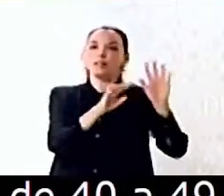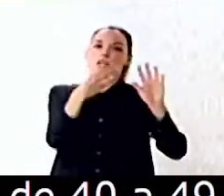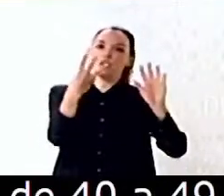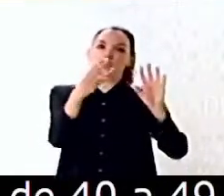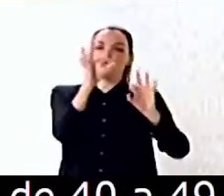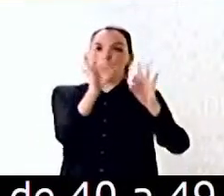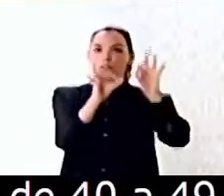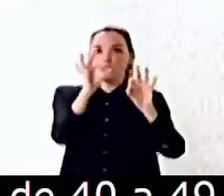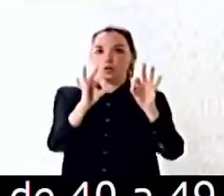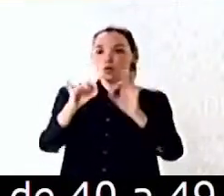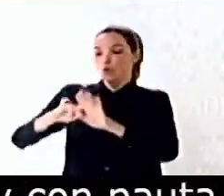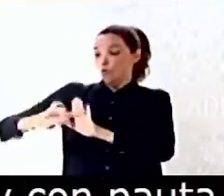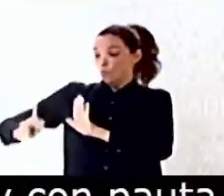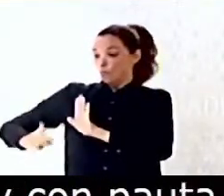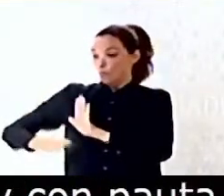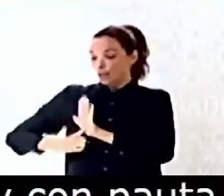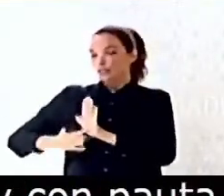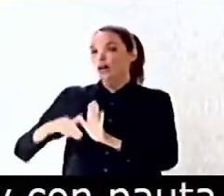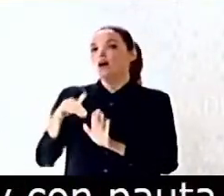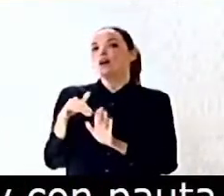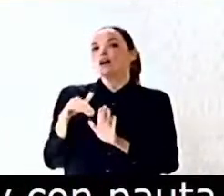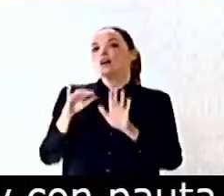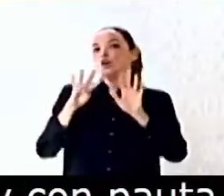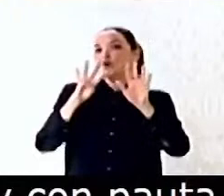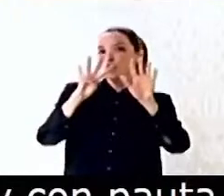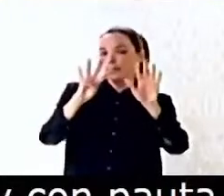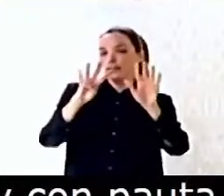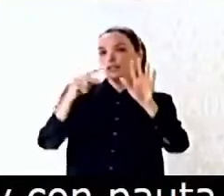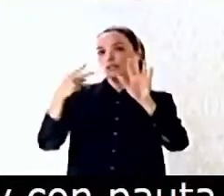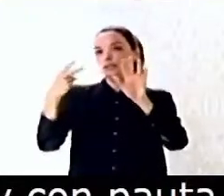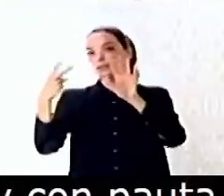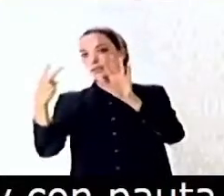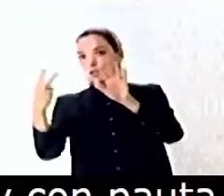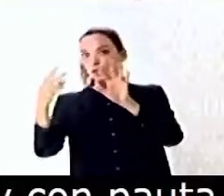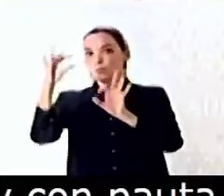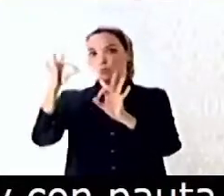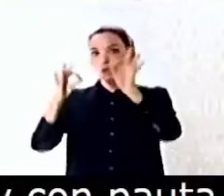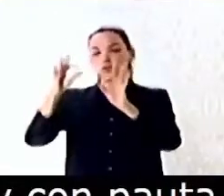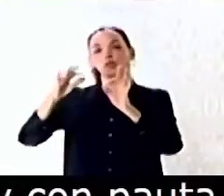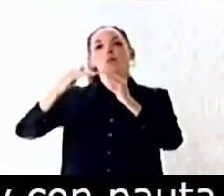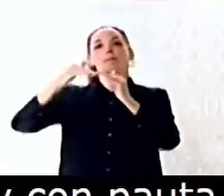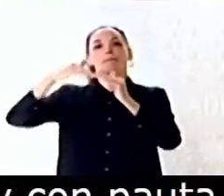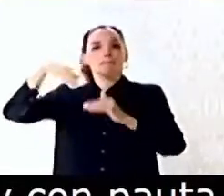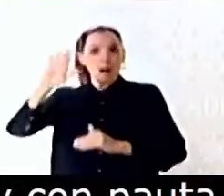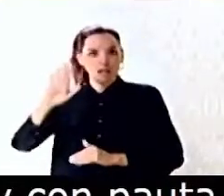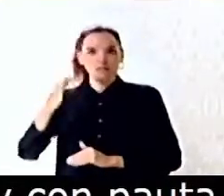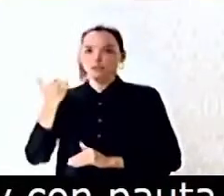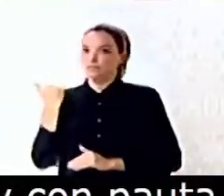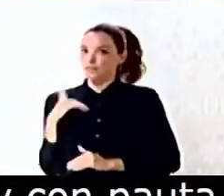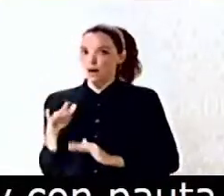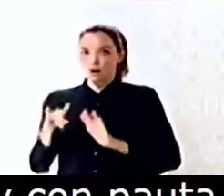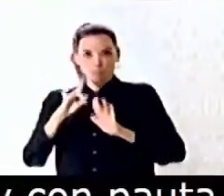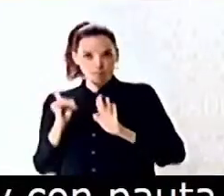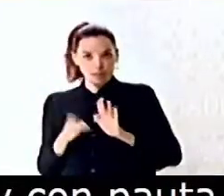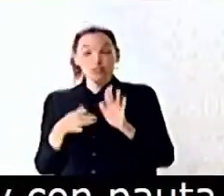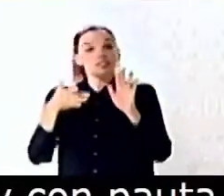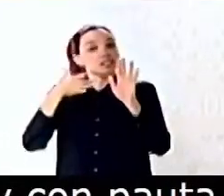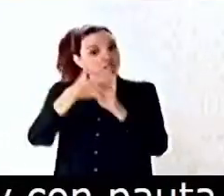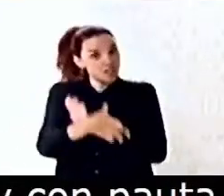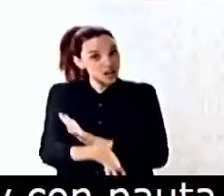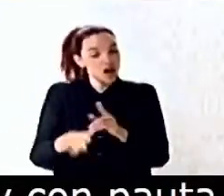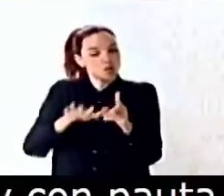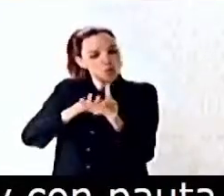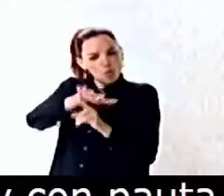pauta completa más del 97%, lo cual significa que no solo tenemos unas tasas de cobertura